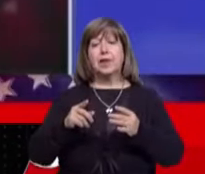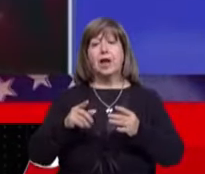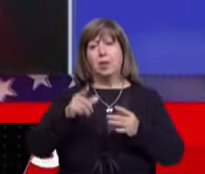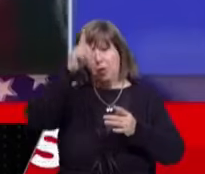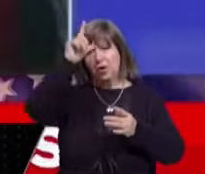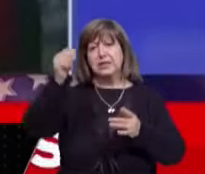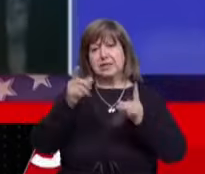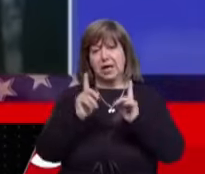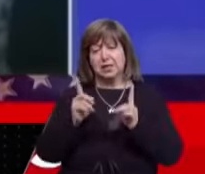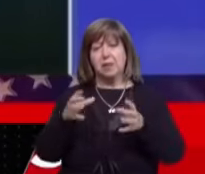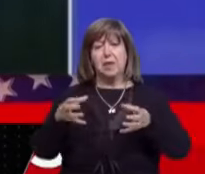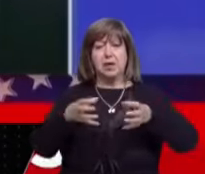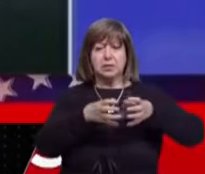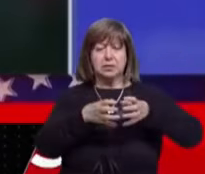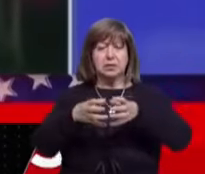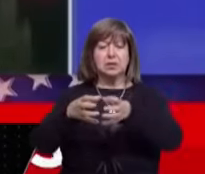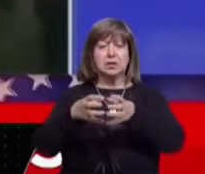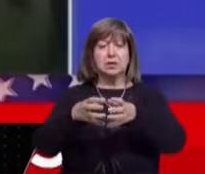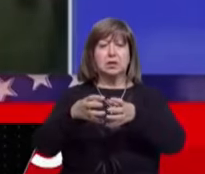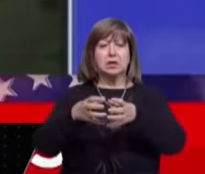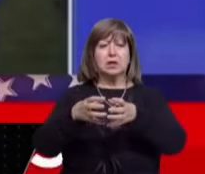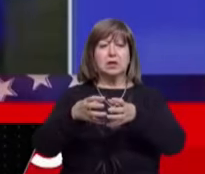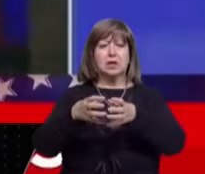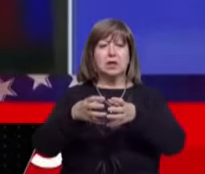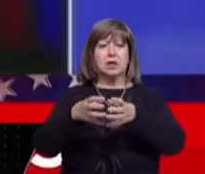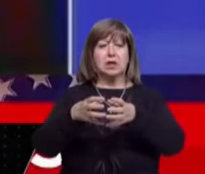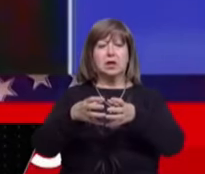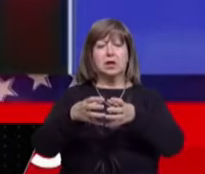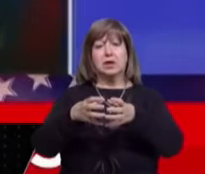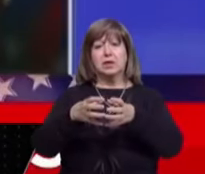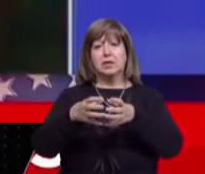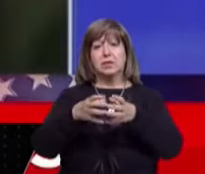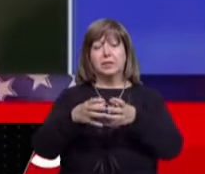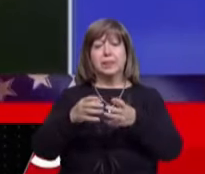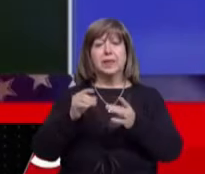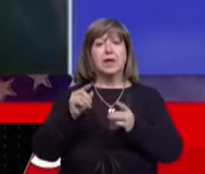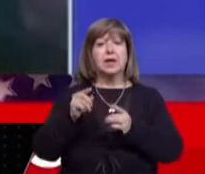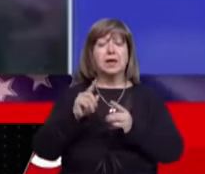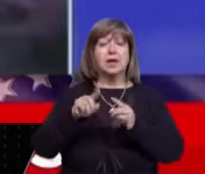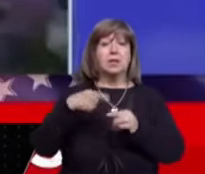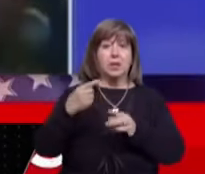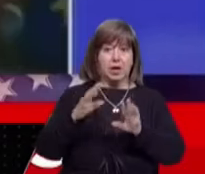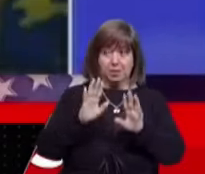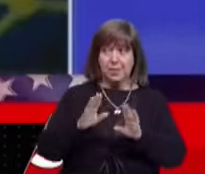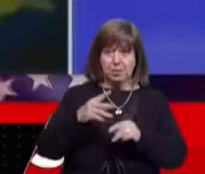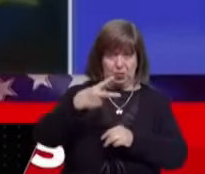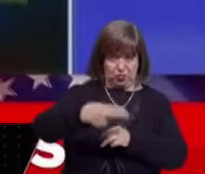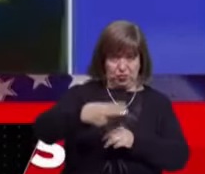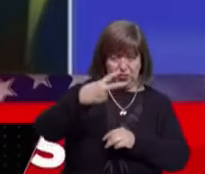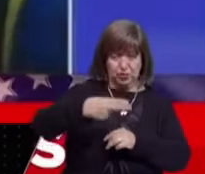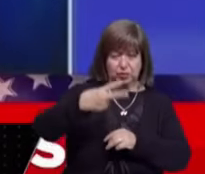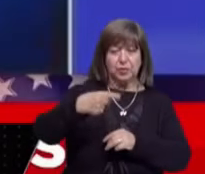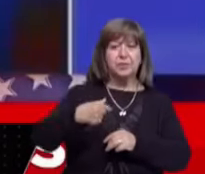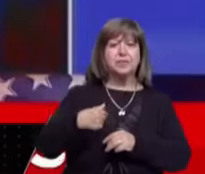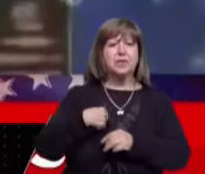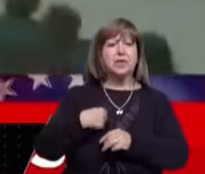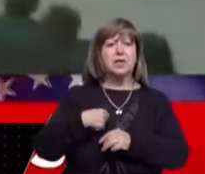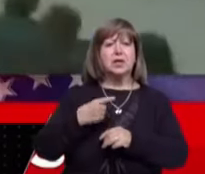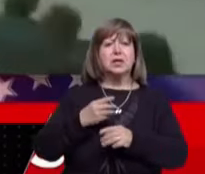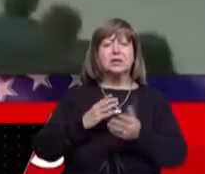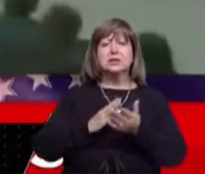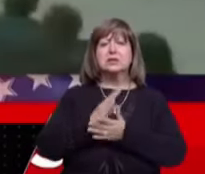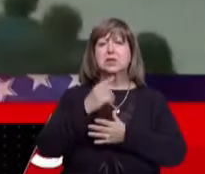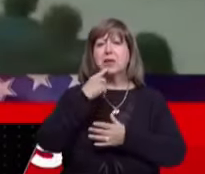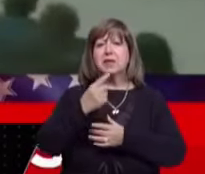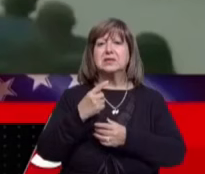la policía con el nuevo concepto bolivariano. Bien, y luego nos fuimos a descansar. Nicolás Maduro haciendo hincapié siempre en esto de